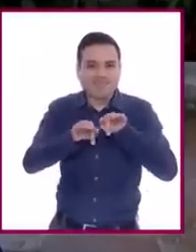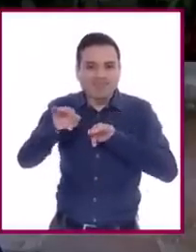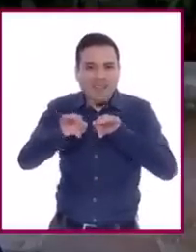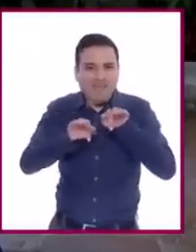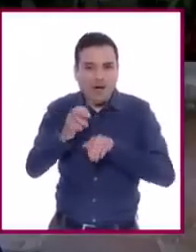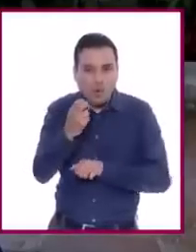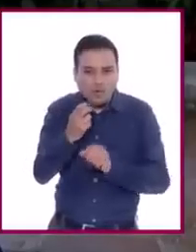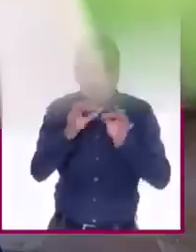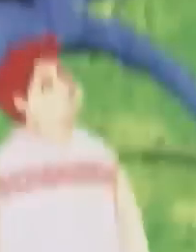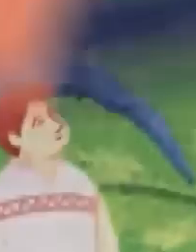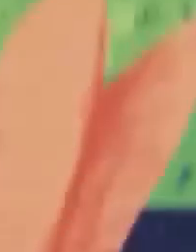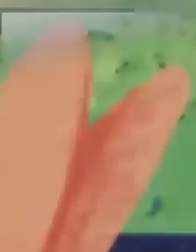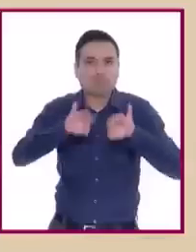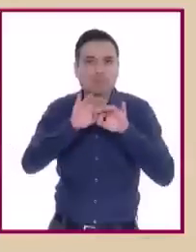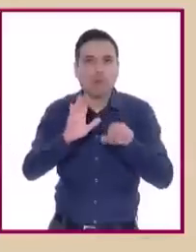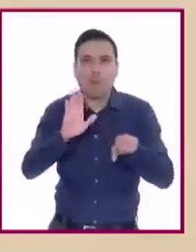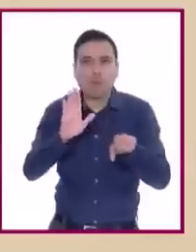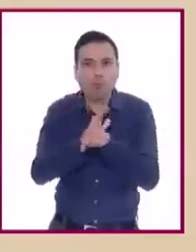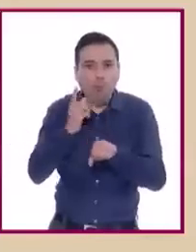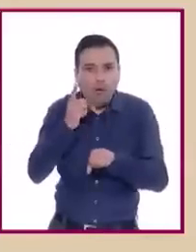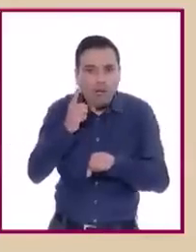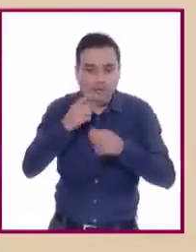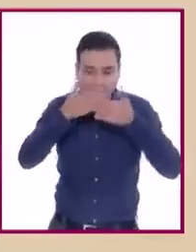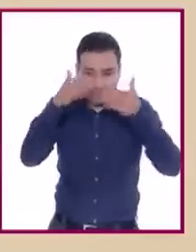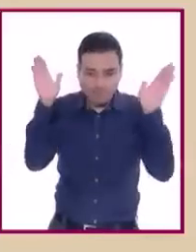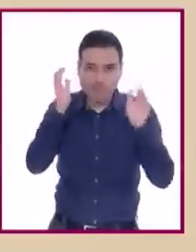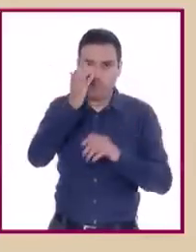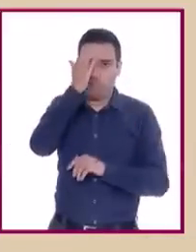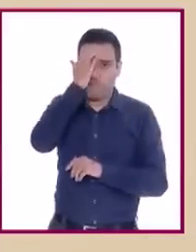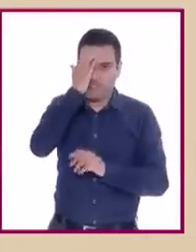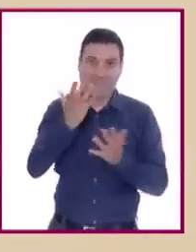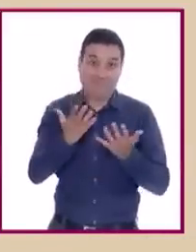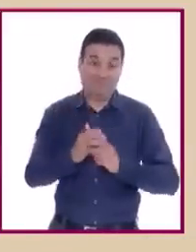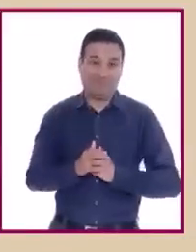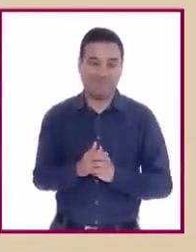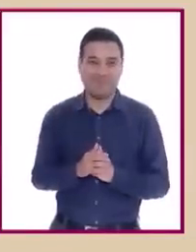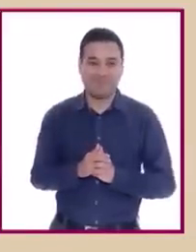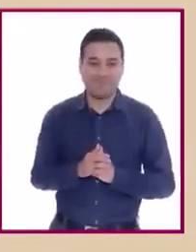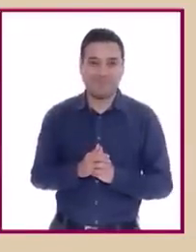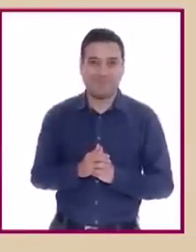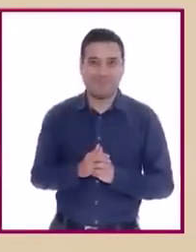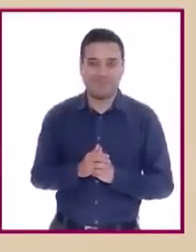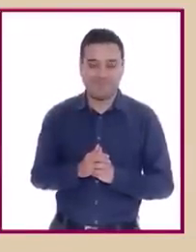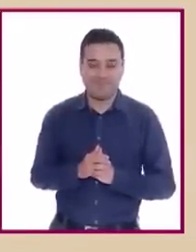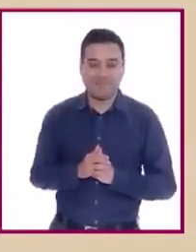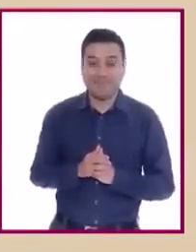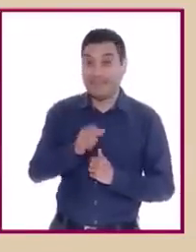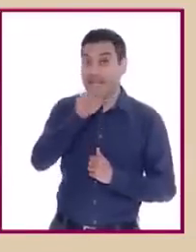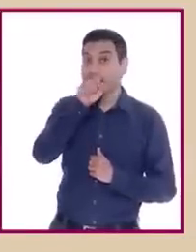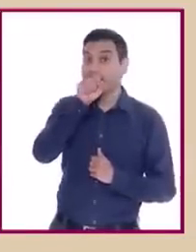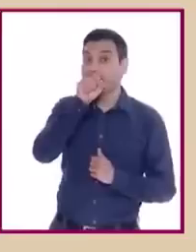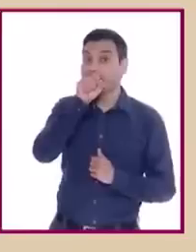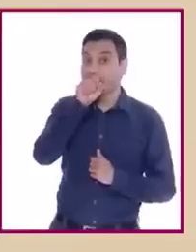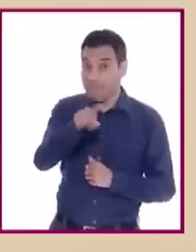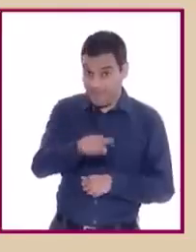de estos oficios otra de las características de de este proyecto